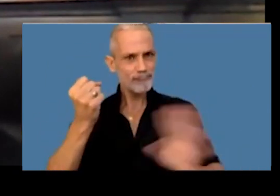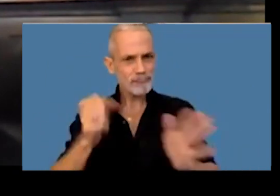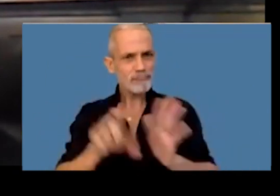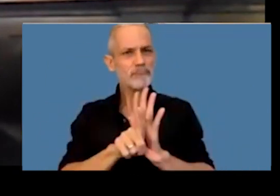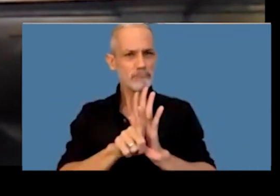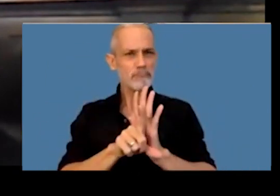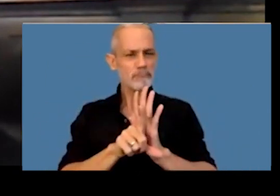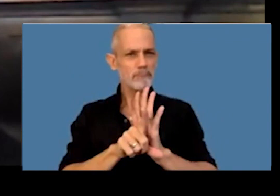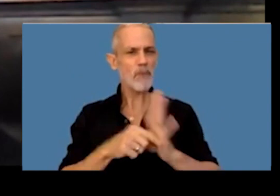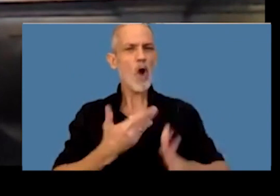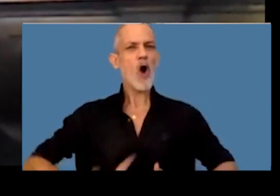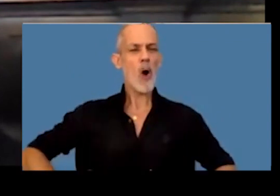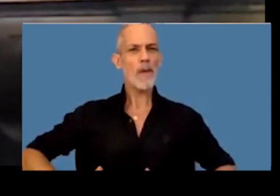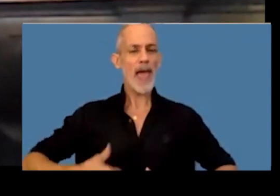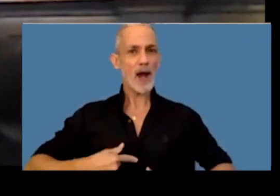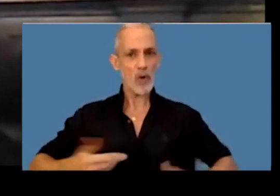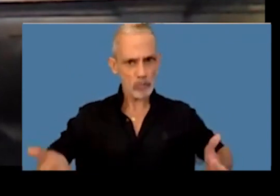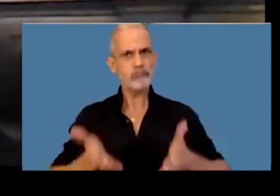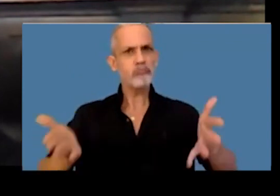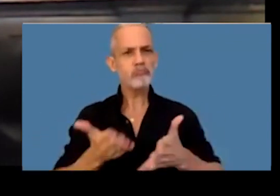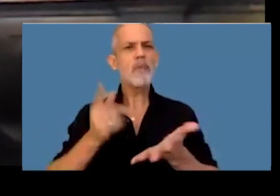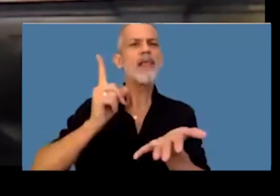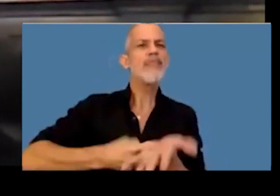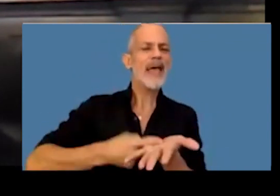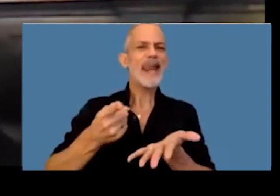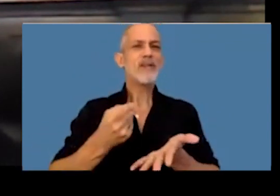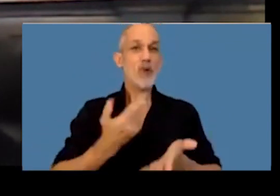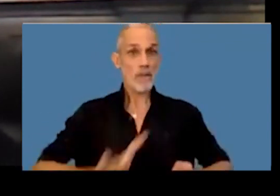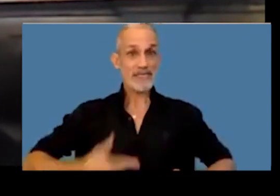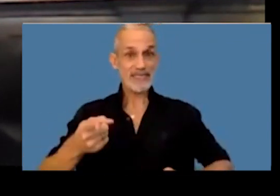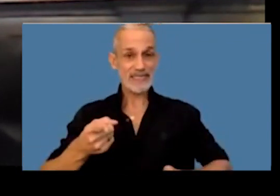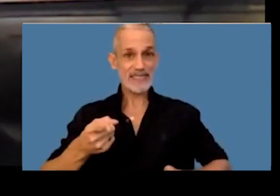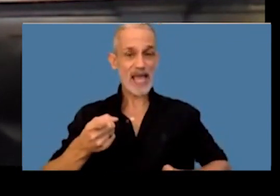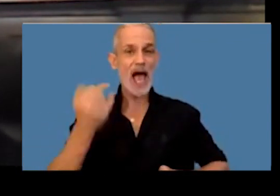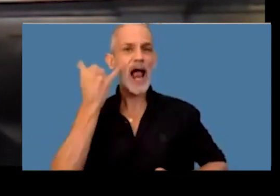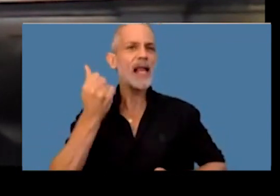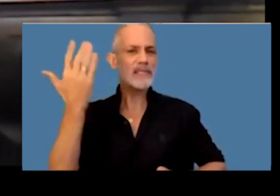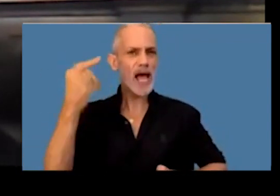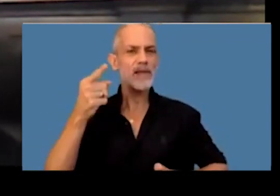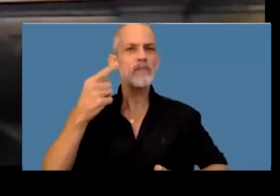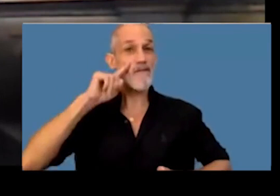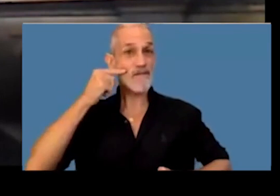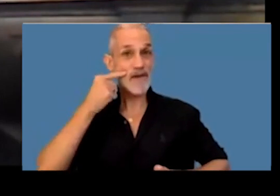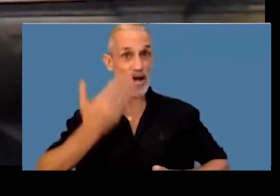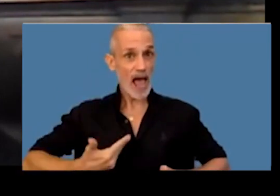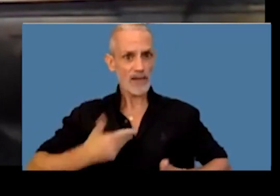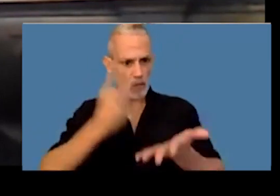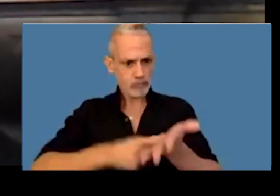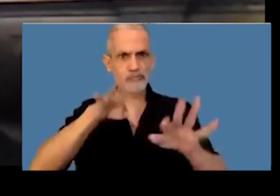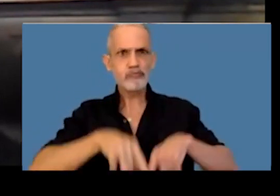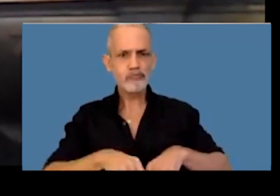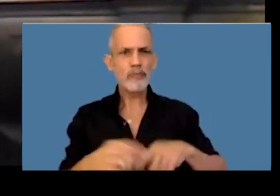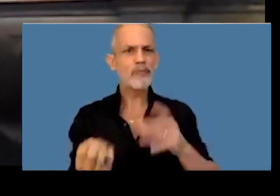nuestro gobierno ha impulsado a través de un decreto presidencial de Alberto Fernández, la creación del